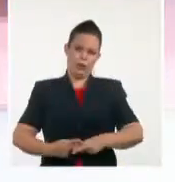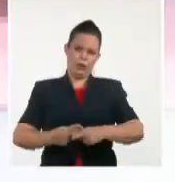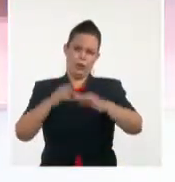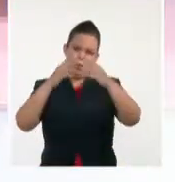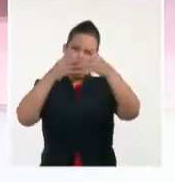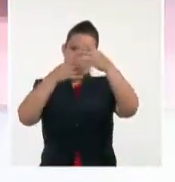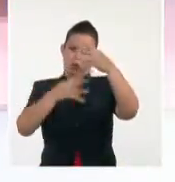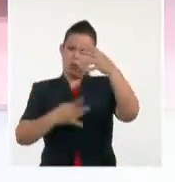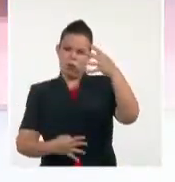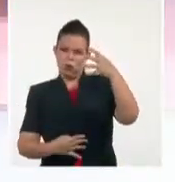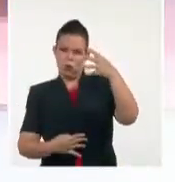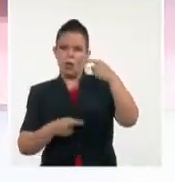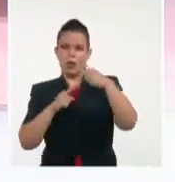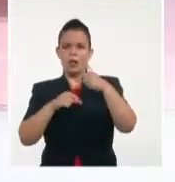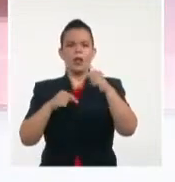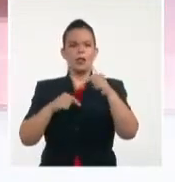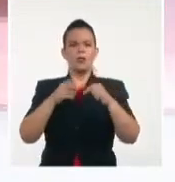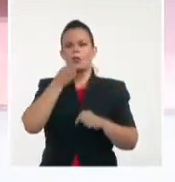hubo acumulados desde